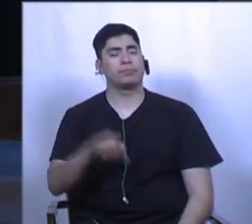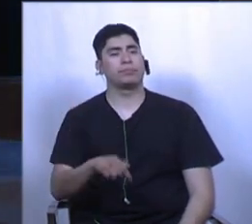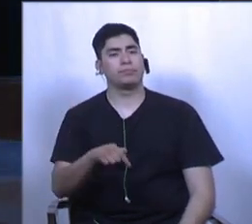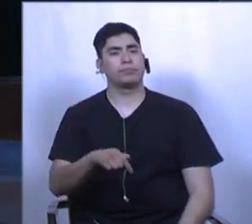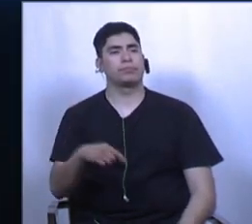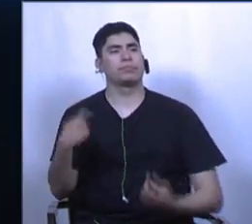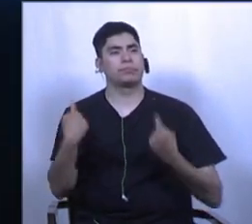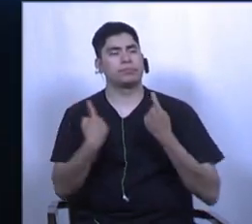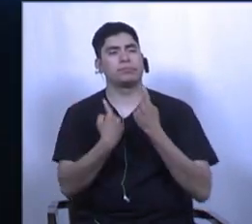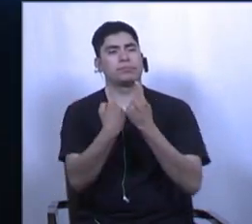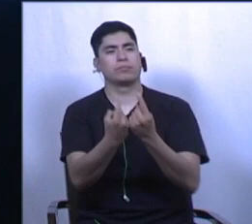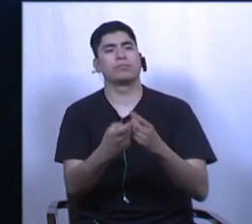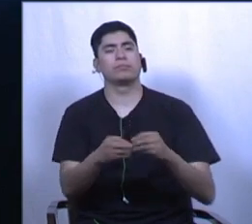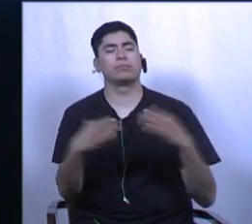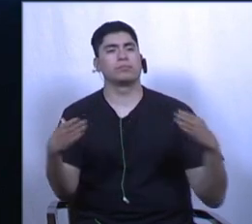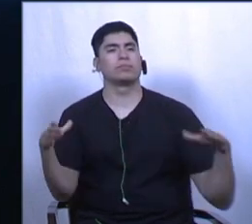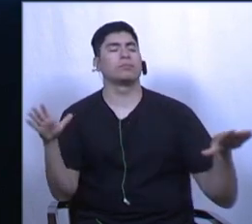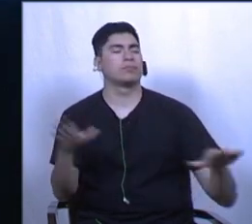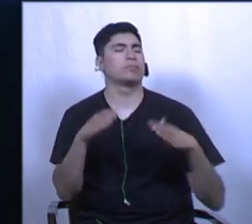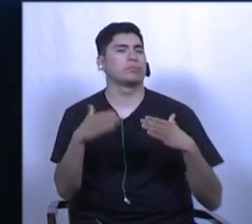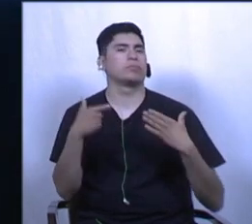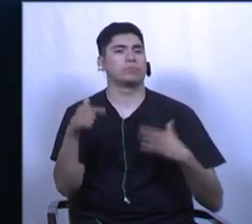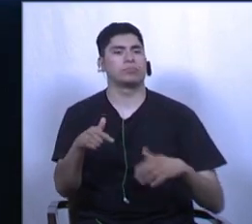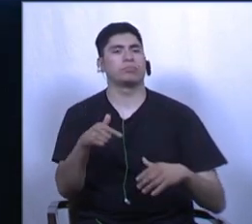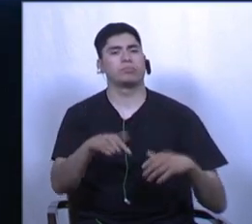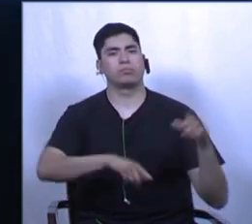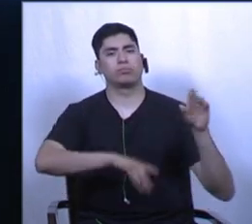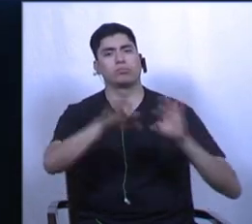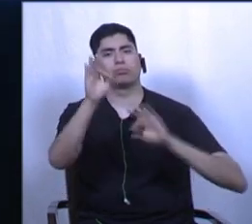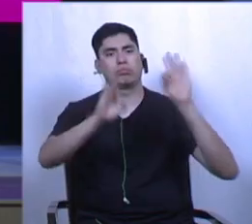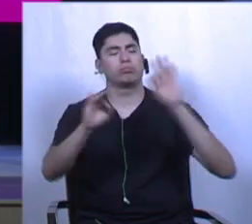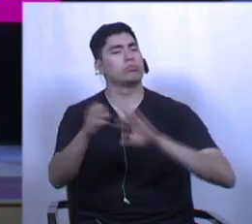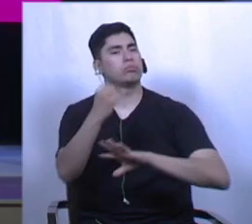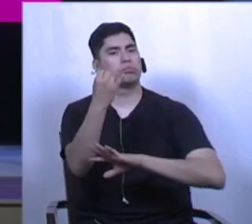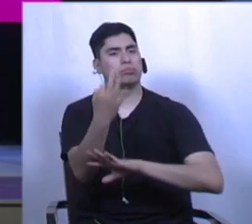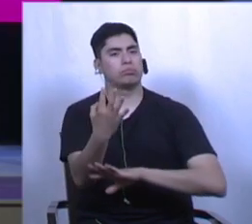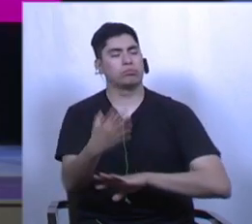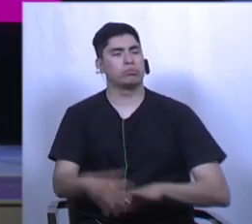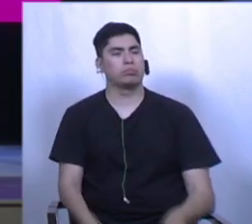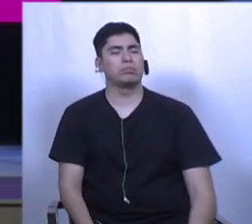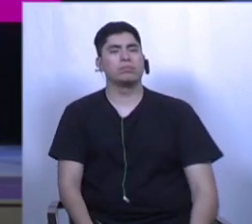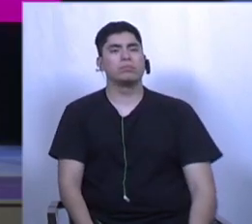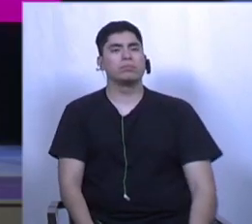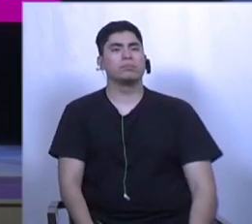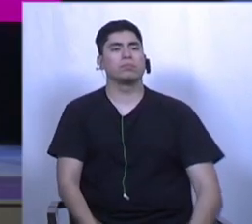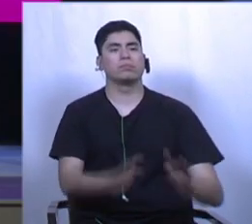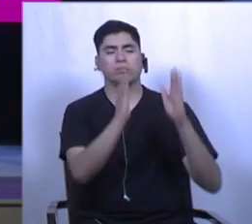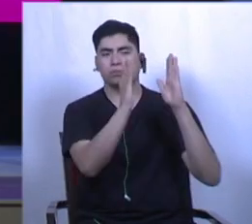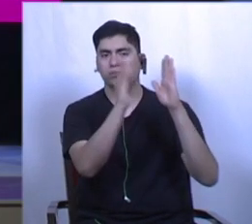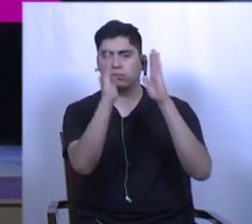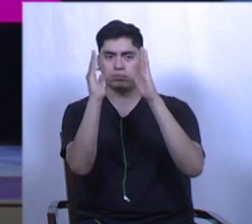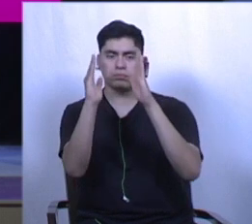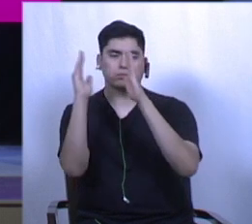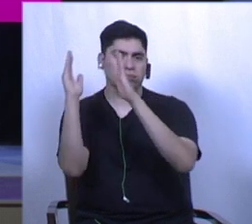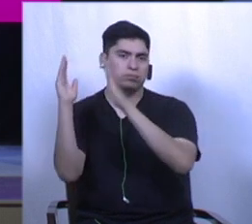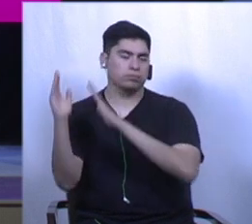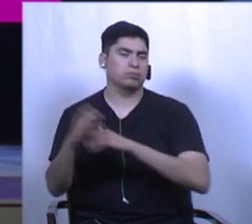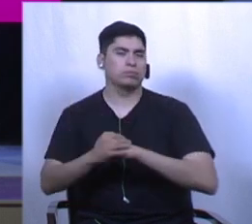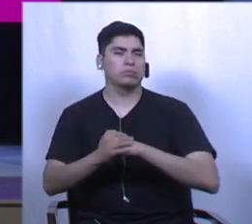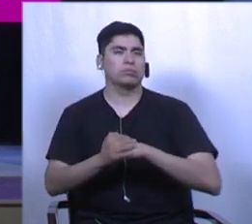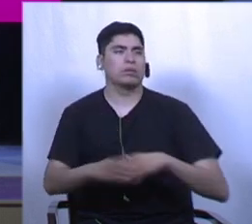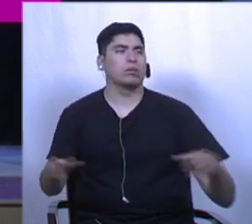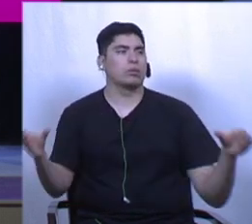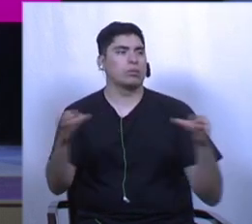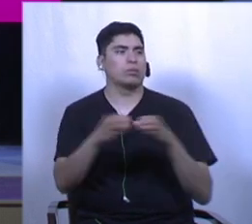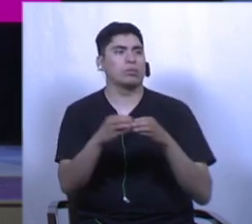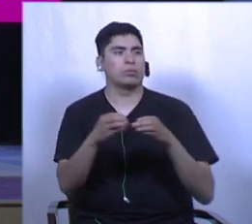a entender con mucha emoción este algoritmo. Y la forma en la que funciona este algoritmo permite comparar distintas